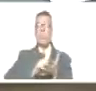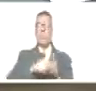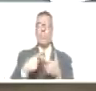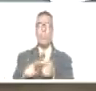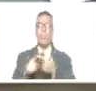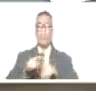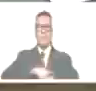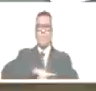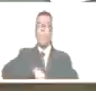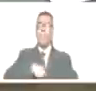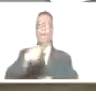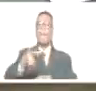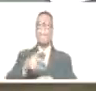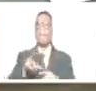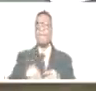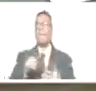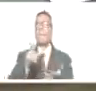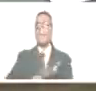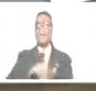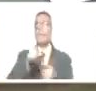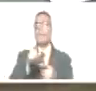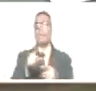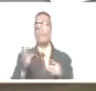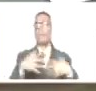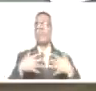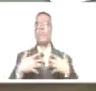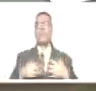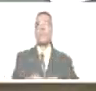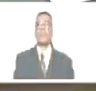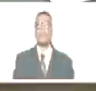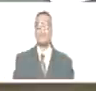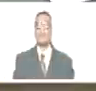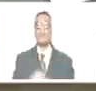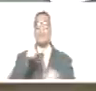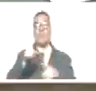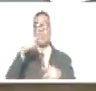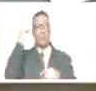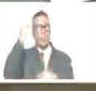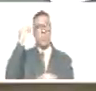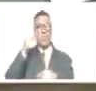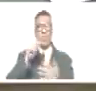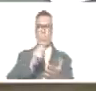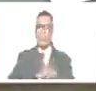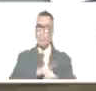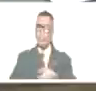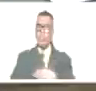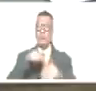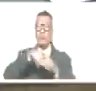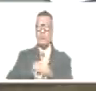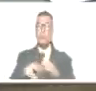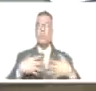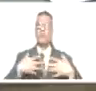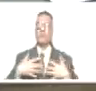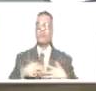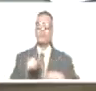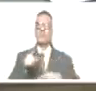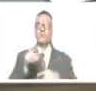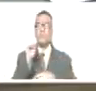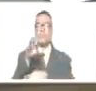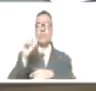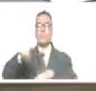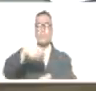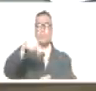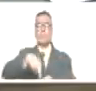se admitirá una de urgencia. Cuando se considere un asunto por moción de urgencia, la Asamblea Nacional